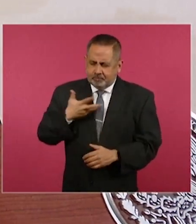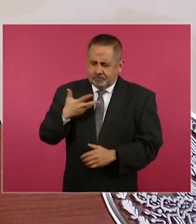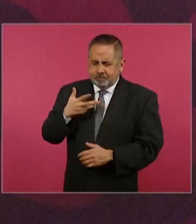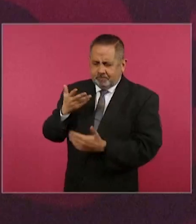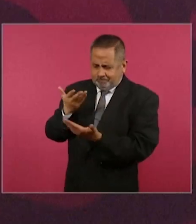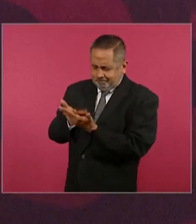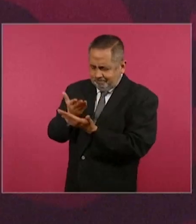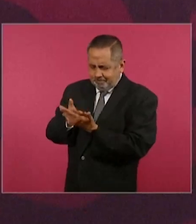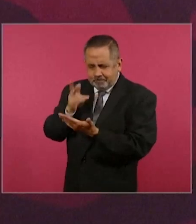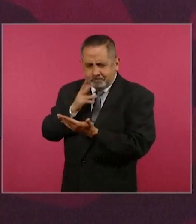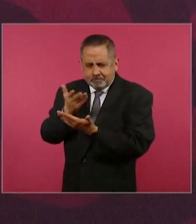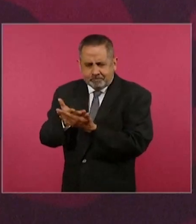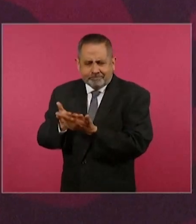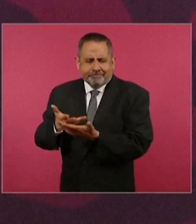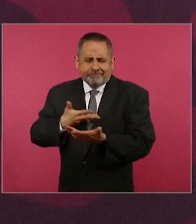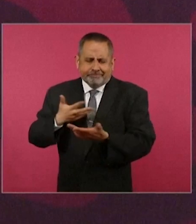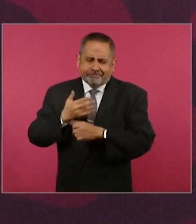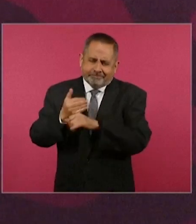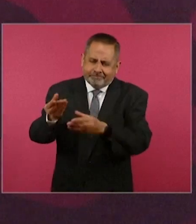información, nada más que